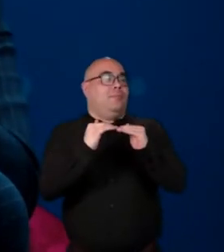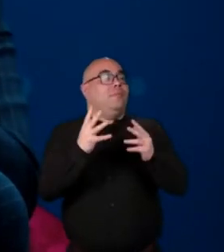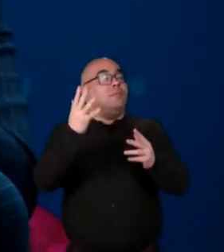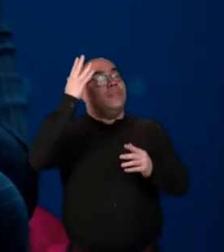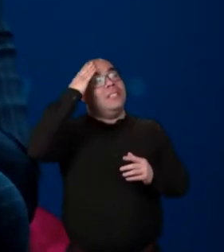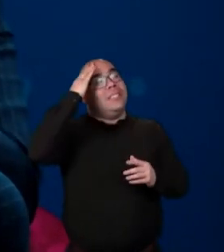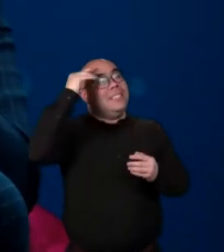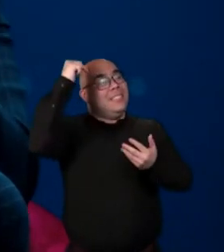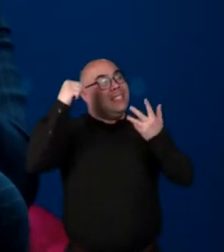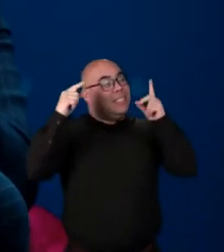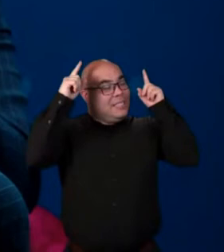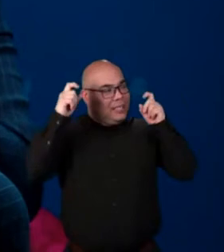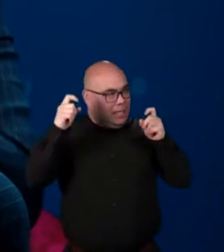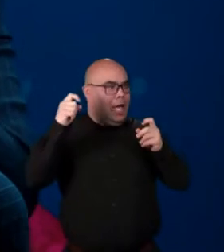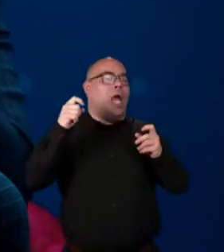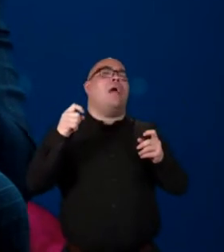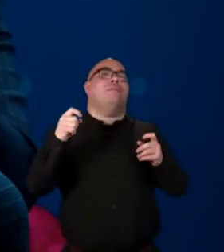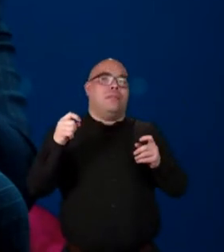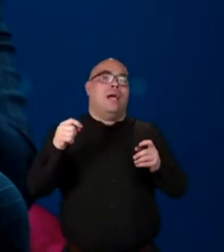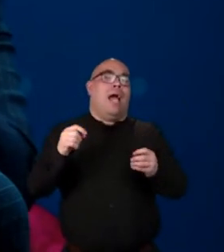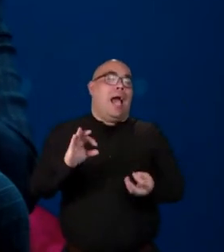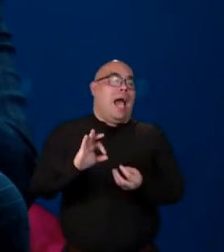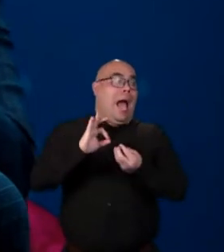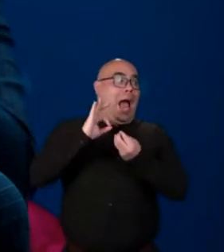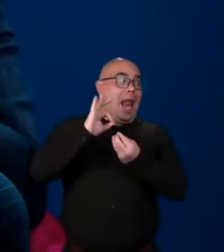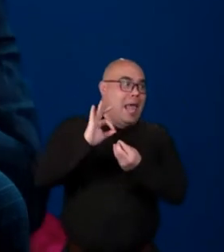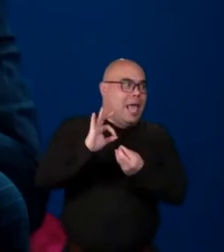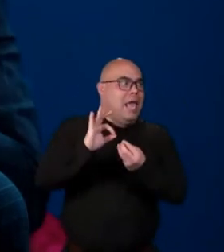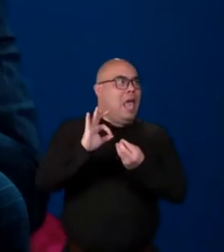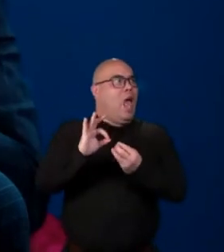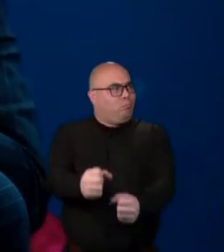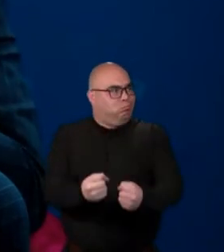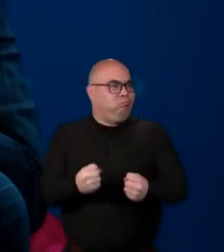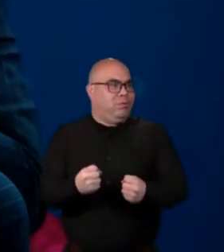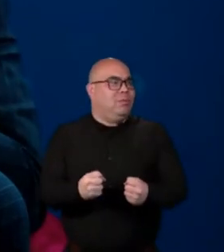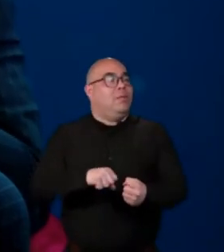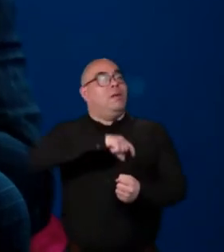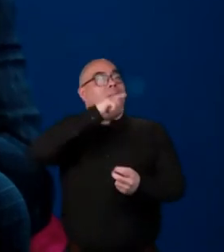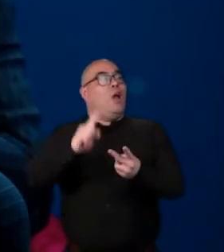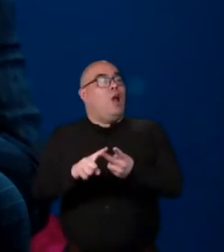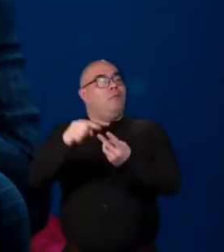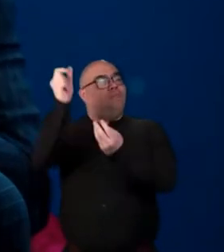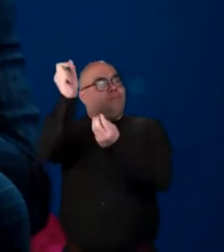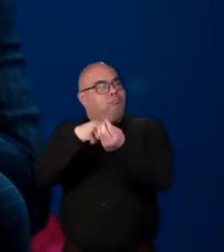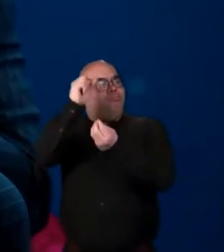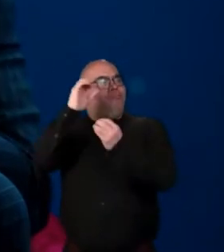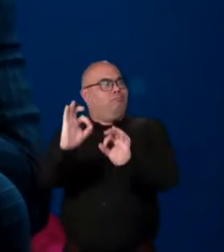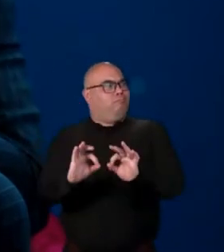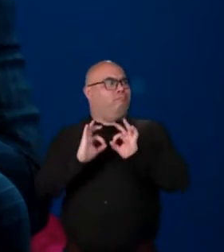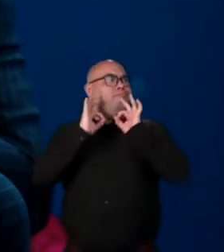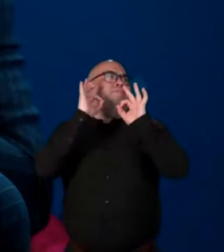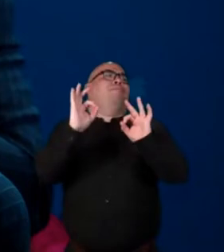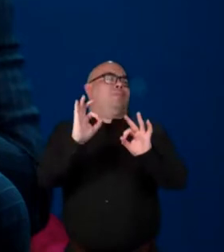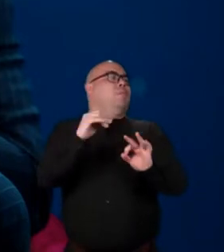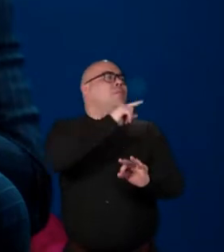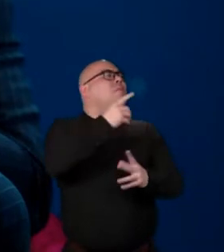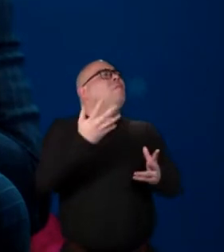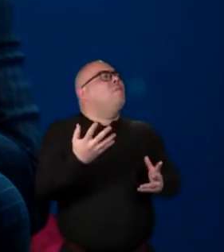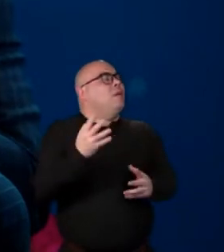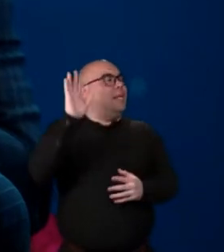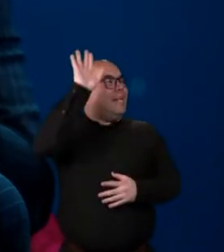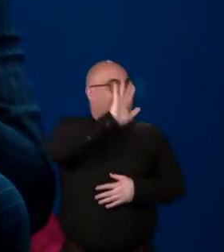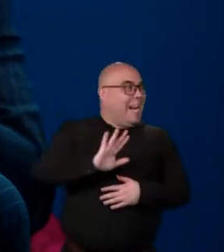fortalecimiento de la calidad y la apuesta también de la alta calidad cuál es la visión regional